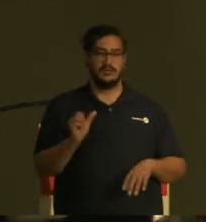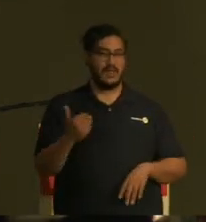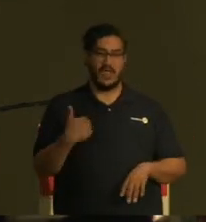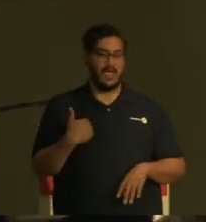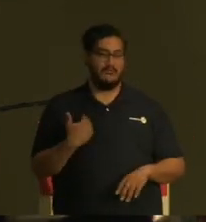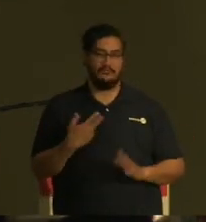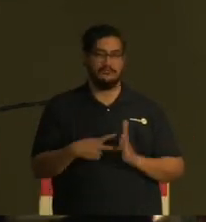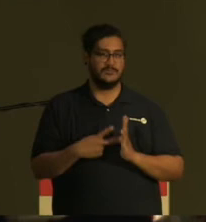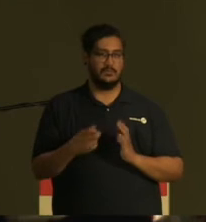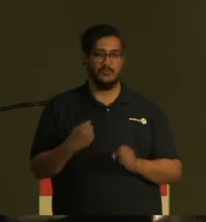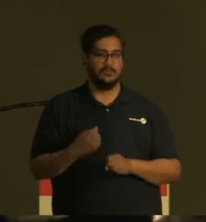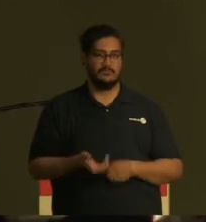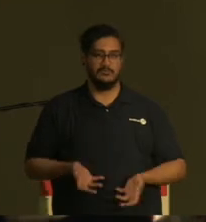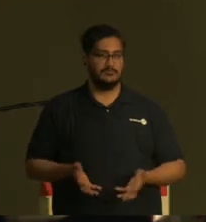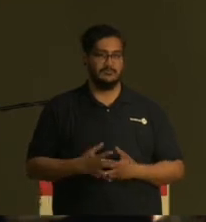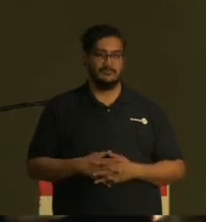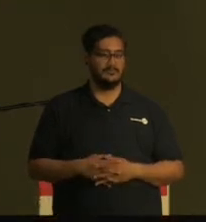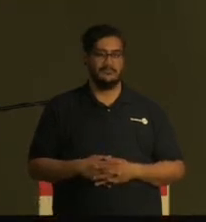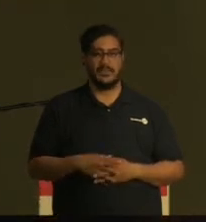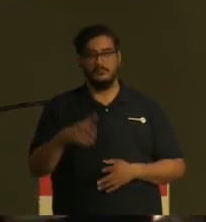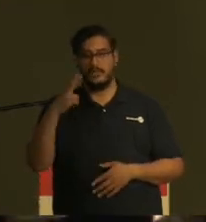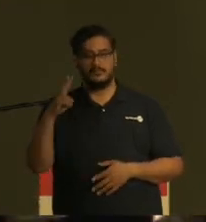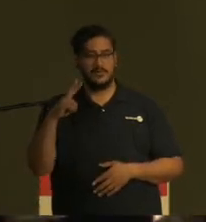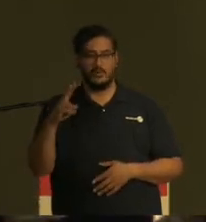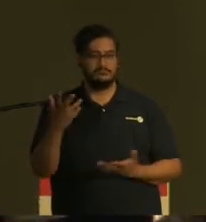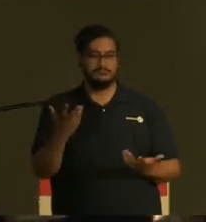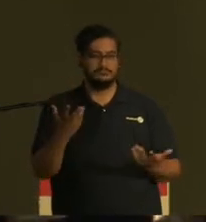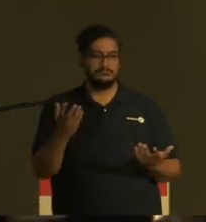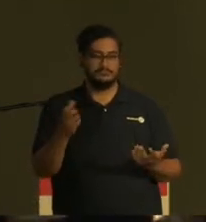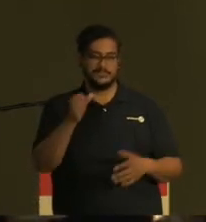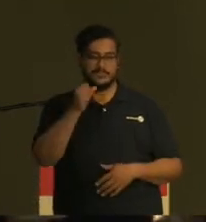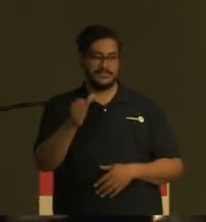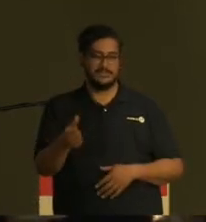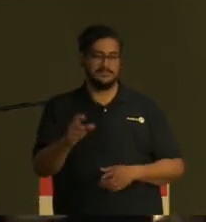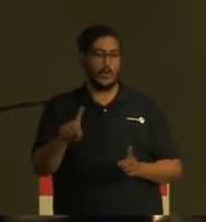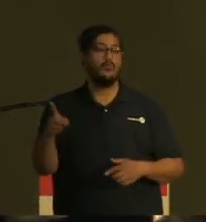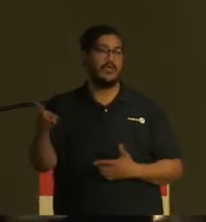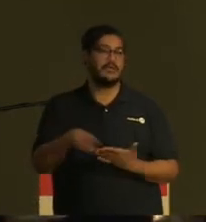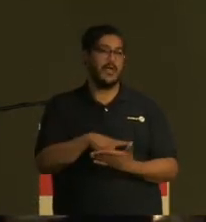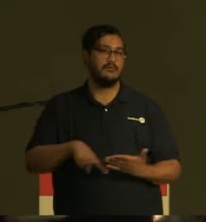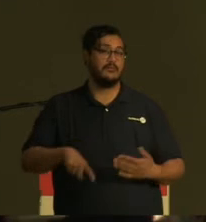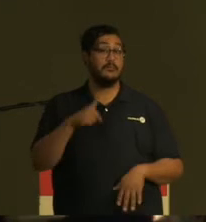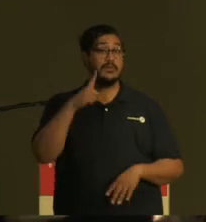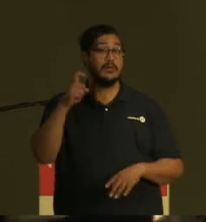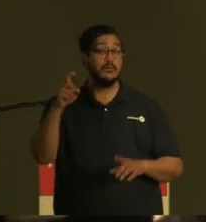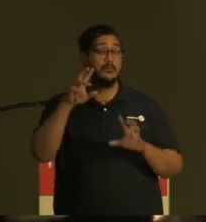dual. No hubo ese año, México no fue invitado a... Cancelaron, porque el